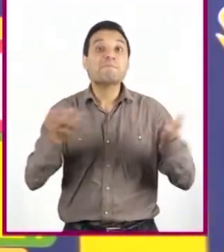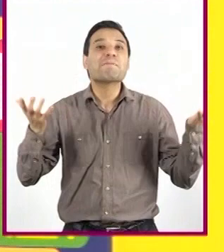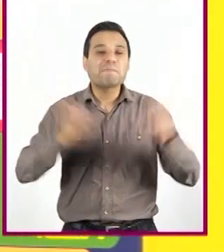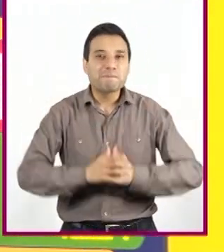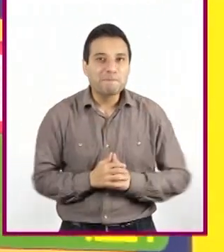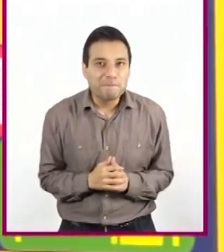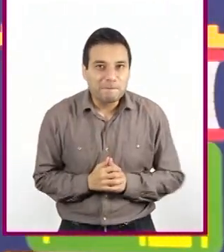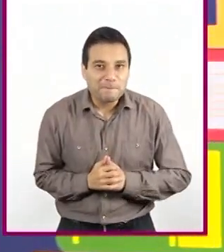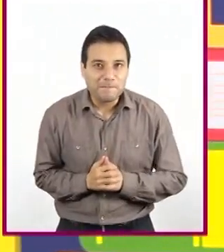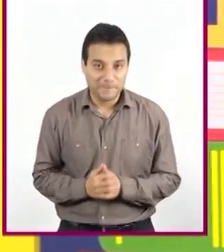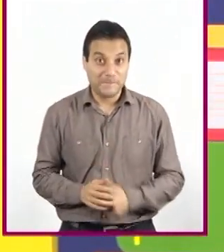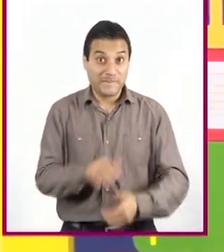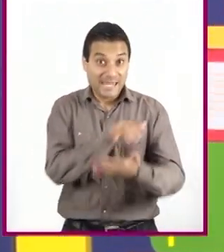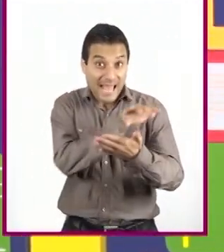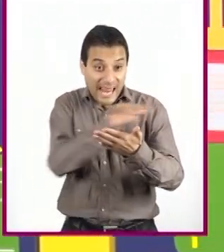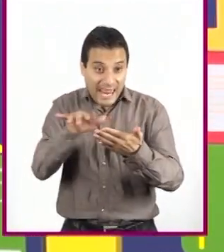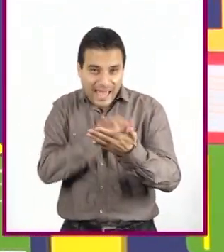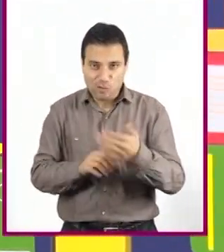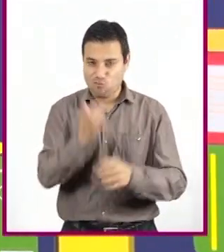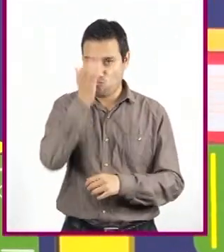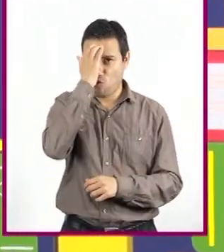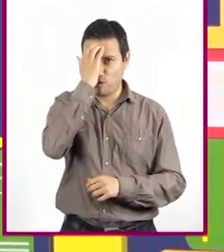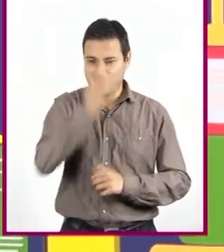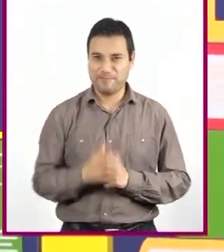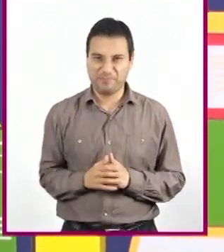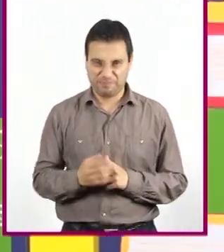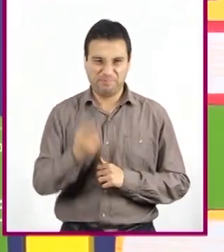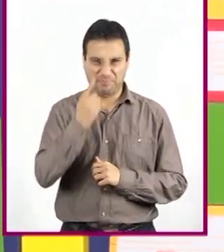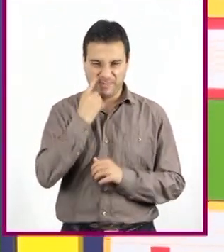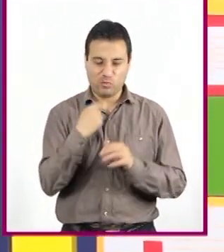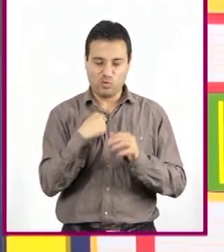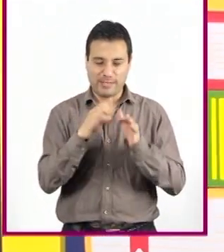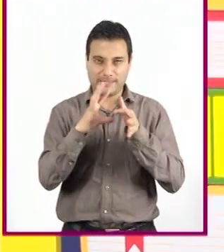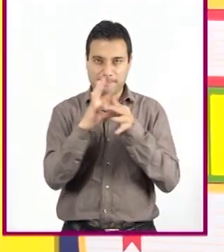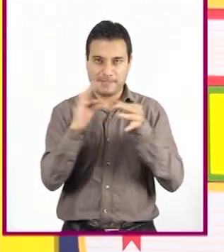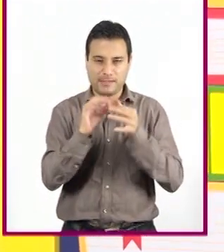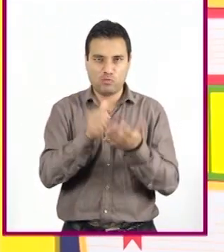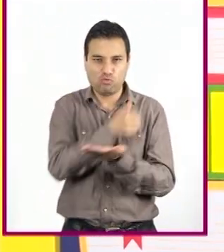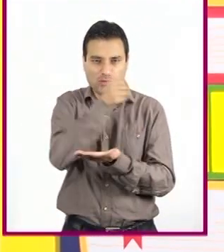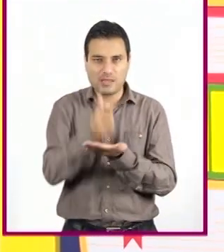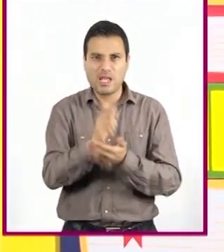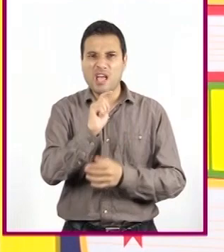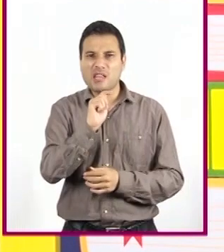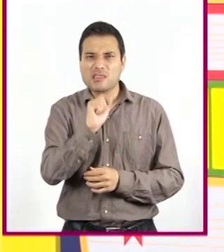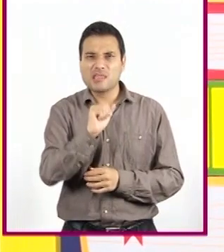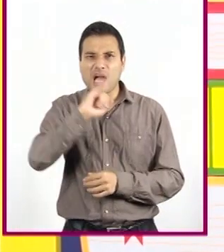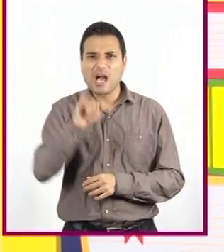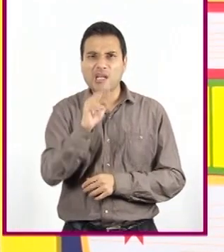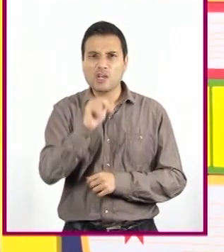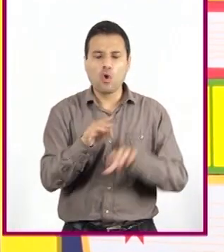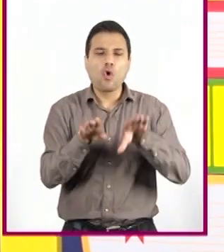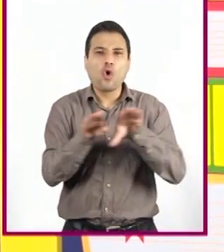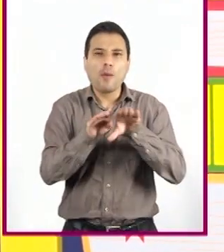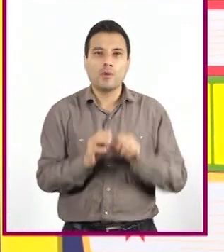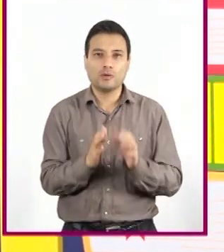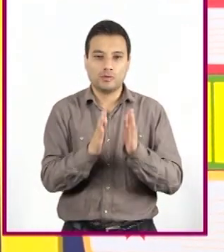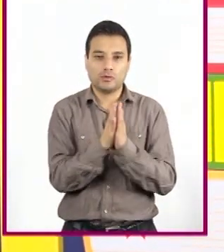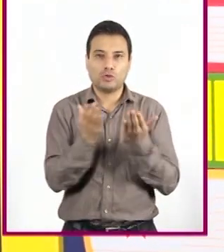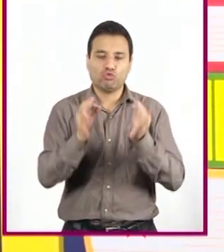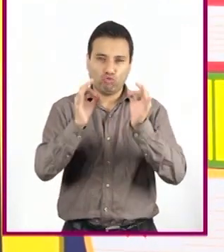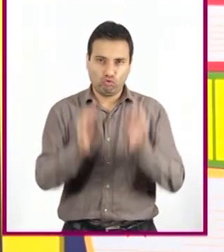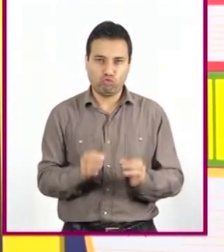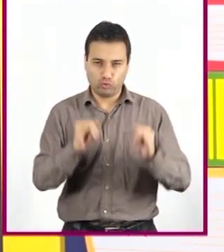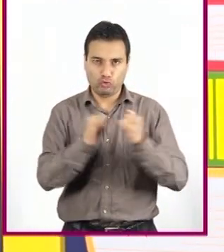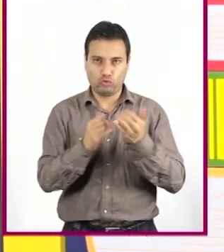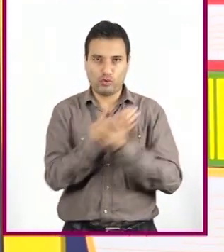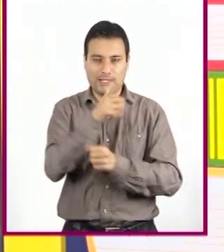sección Leer para Conocer, les leeré las características del Tajín, un texto rescatado del Instituto Nacional